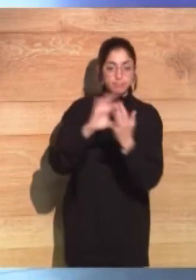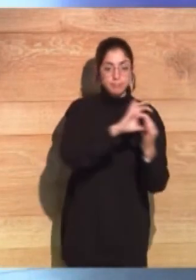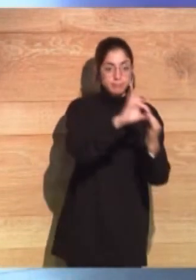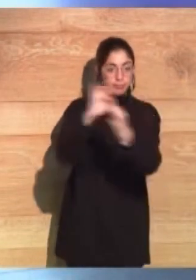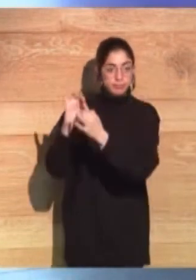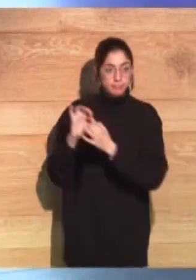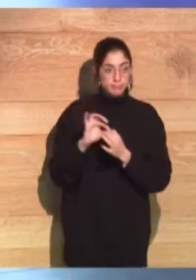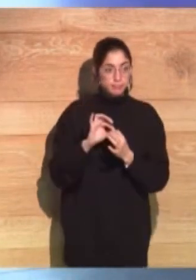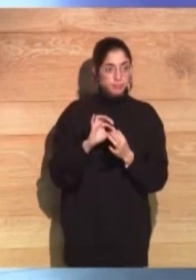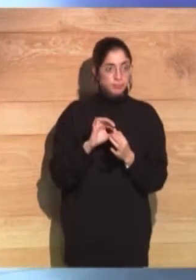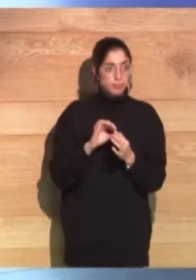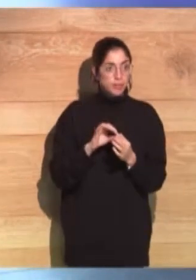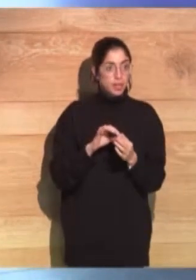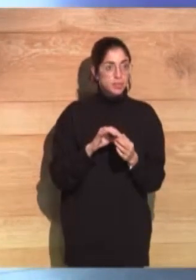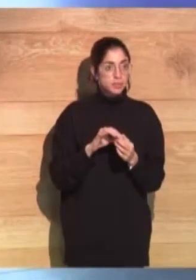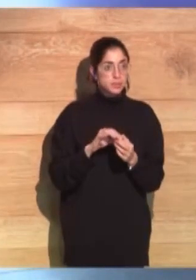que